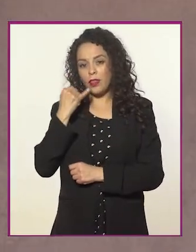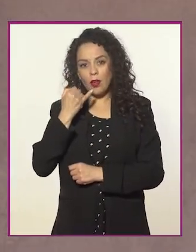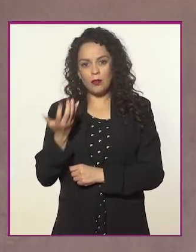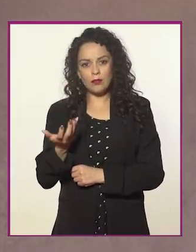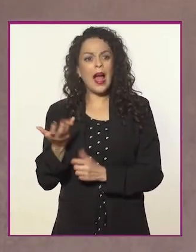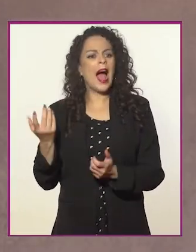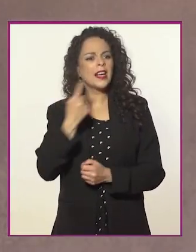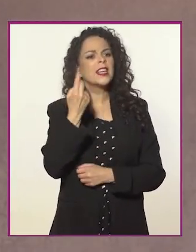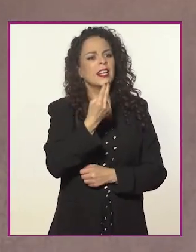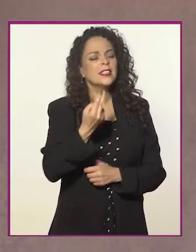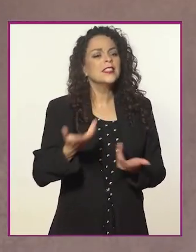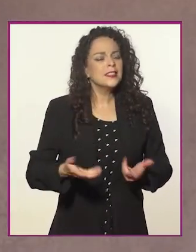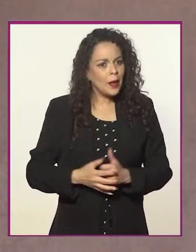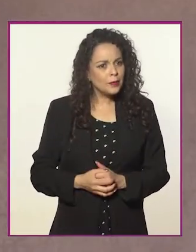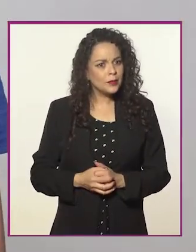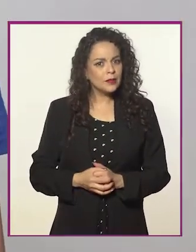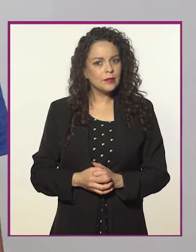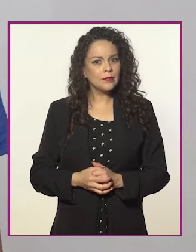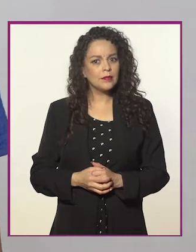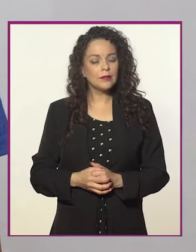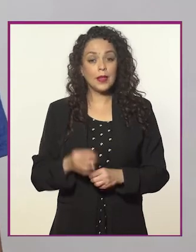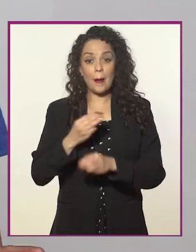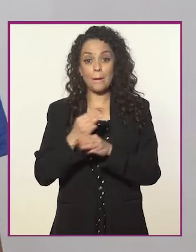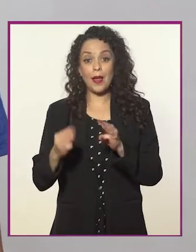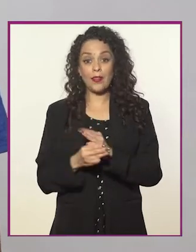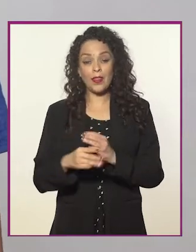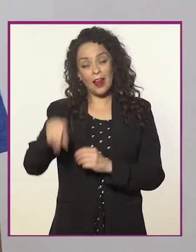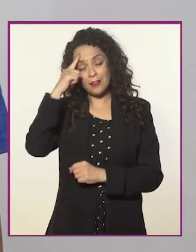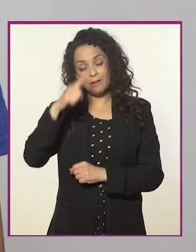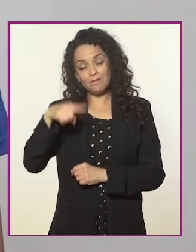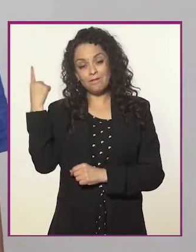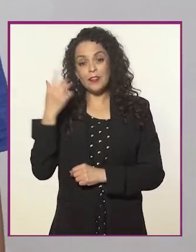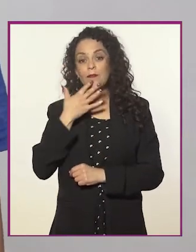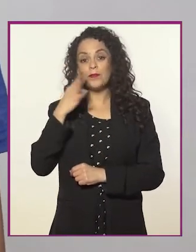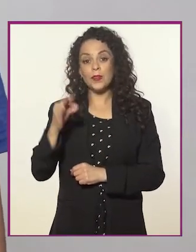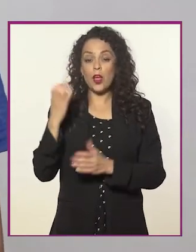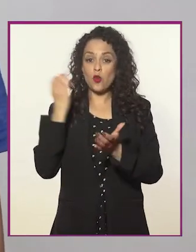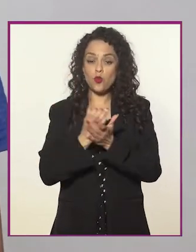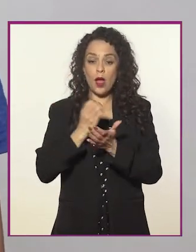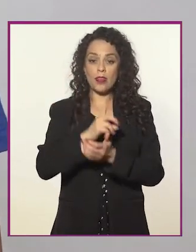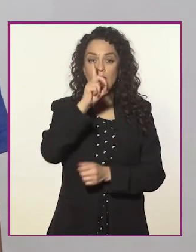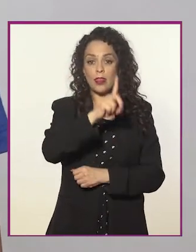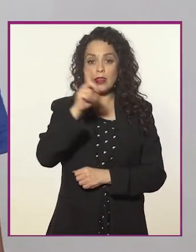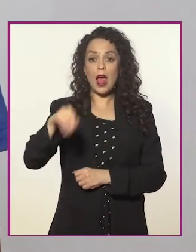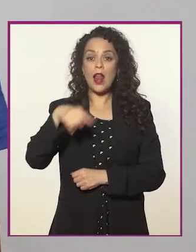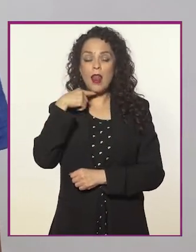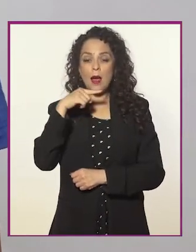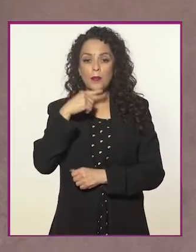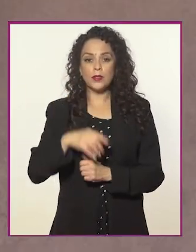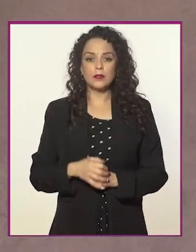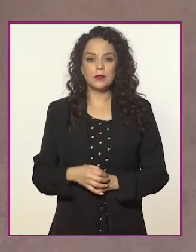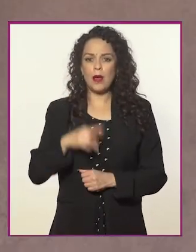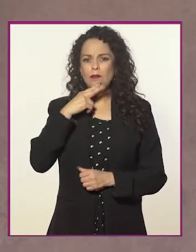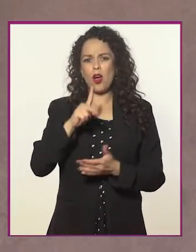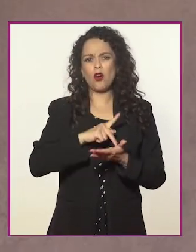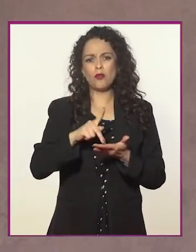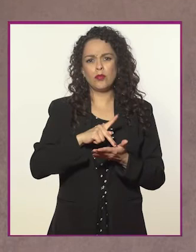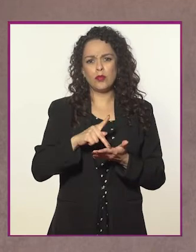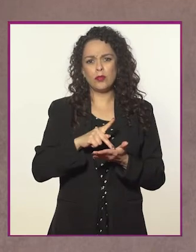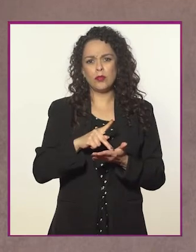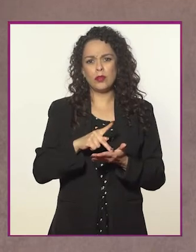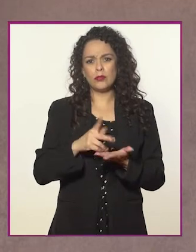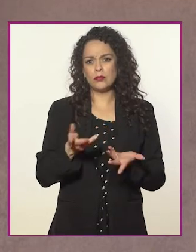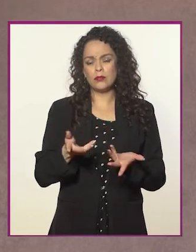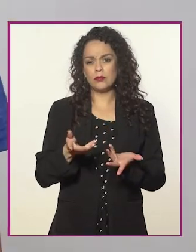caray, ¿y qué necesitamos? Los materiales son muy sencillos. Cuaderno, diccionario y lápices. Prefiero pluma,